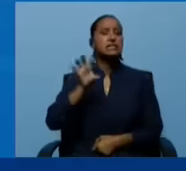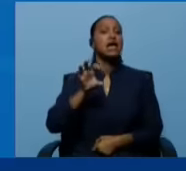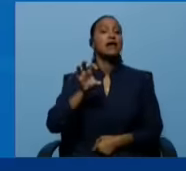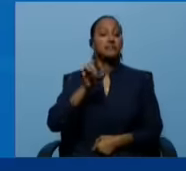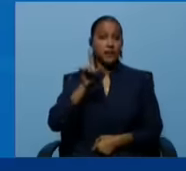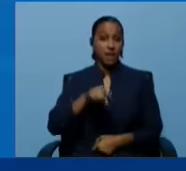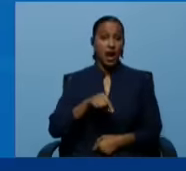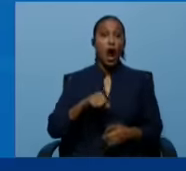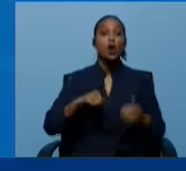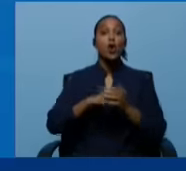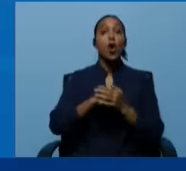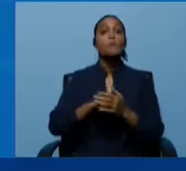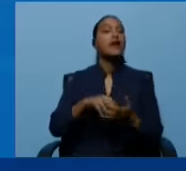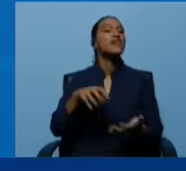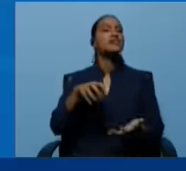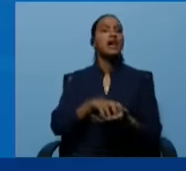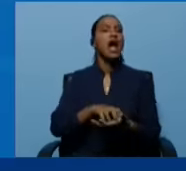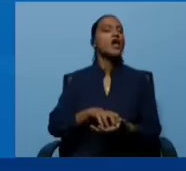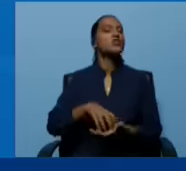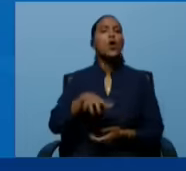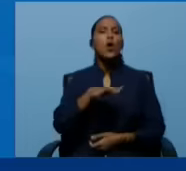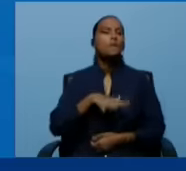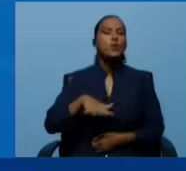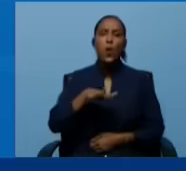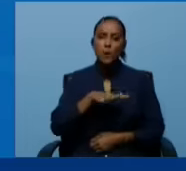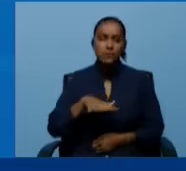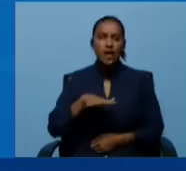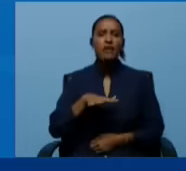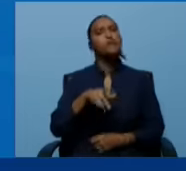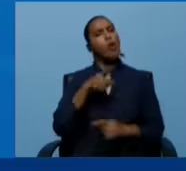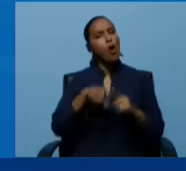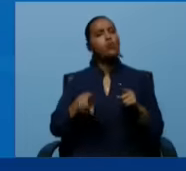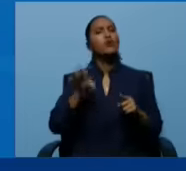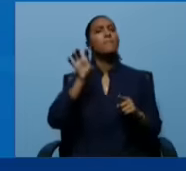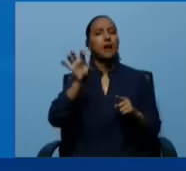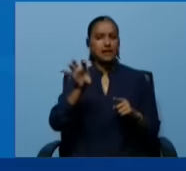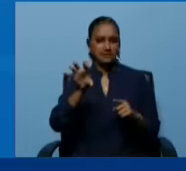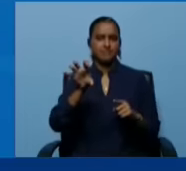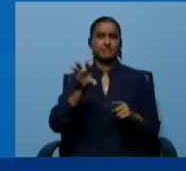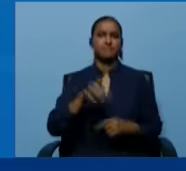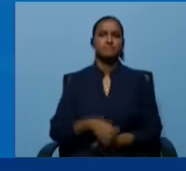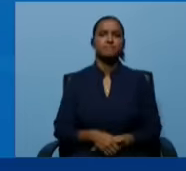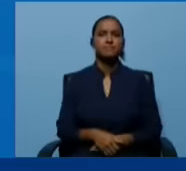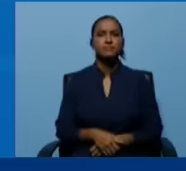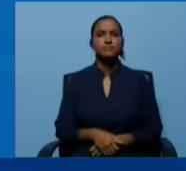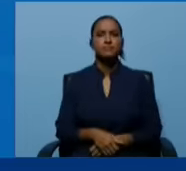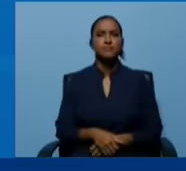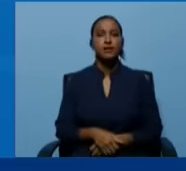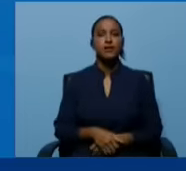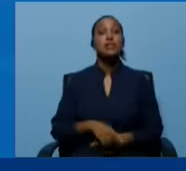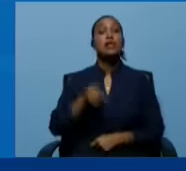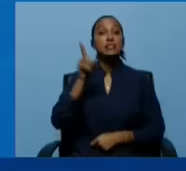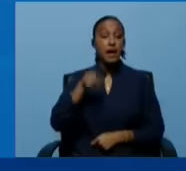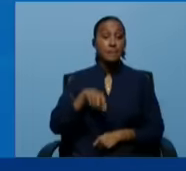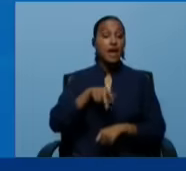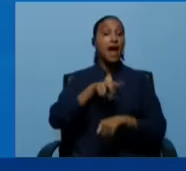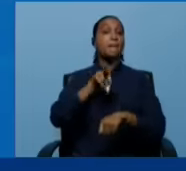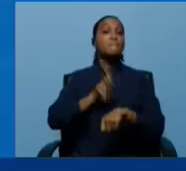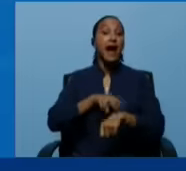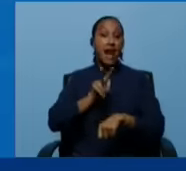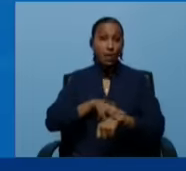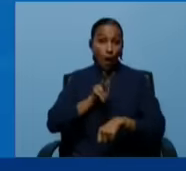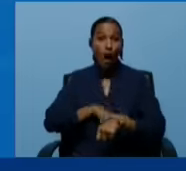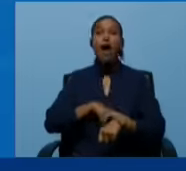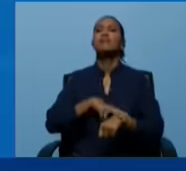Zelaya en Honduras. En nombre de la libertad le dieron el golpe de Estado al padre Fernando Lugo en Paraguay. En nombre